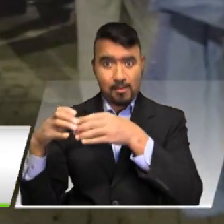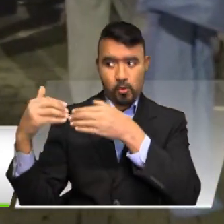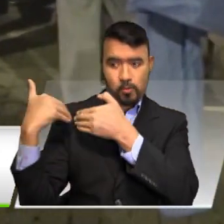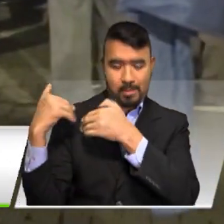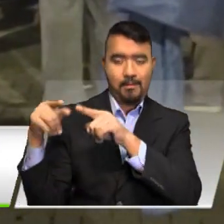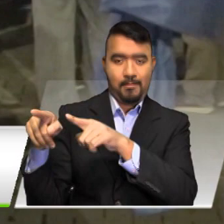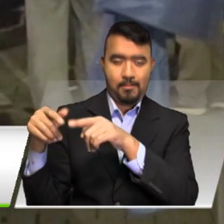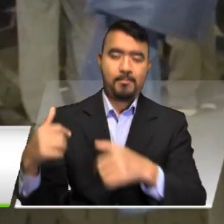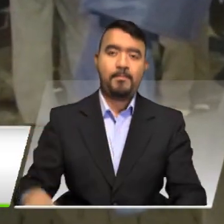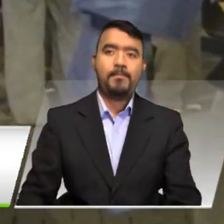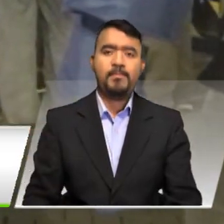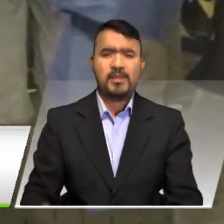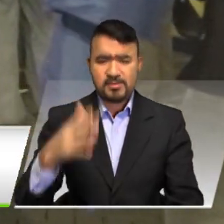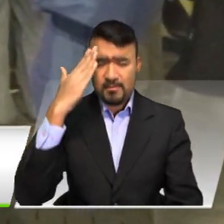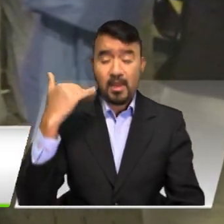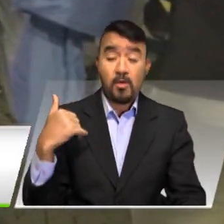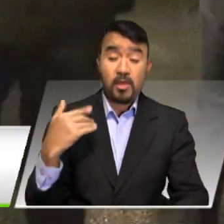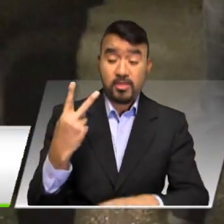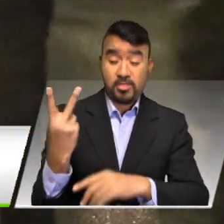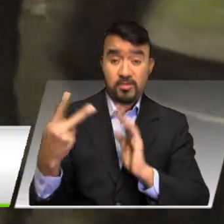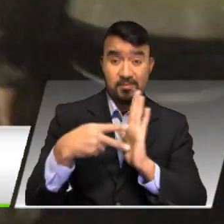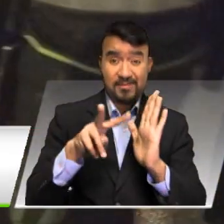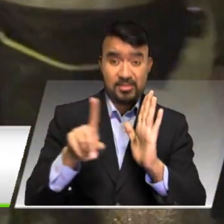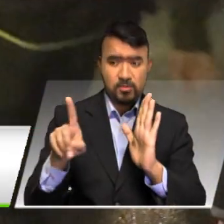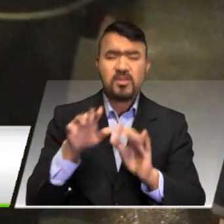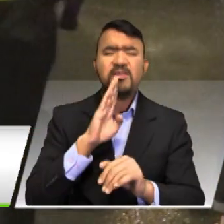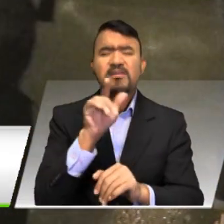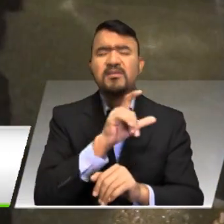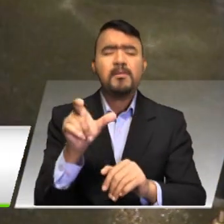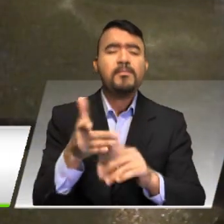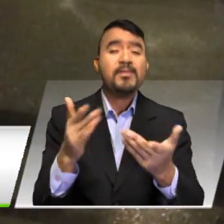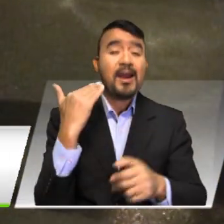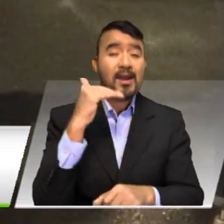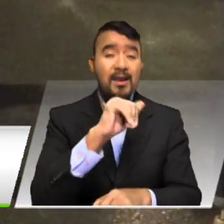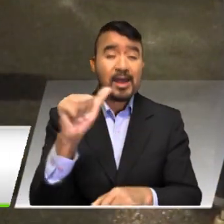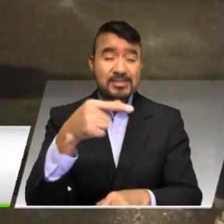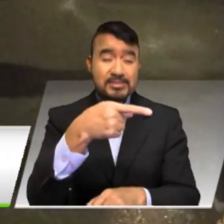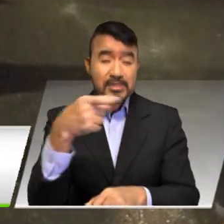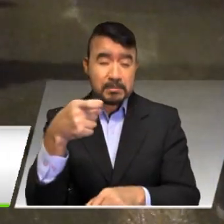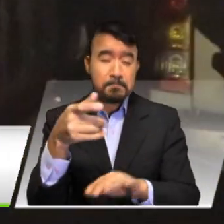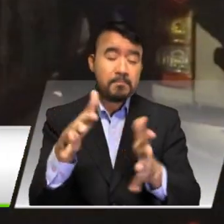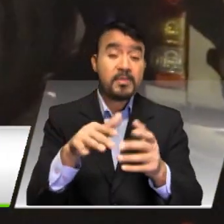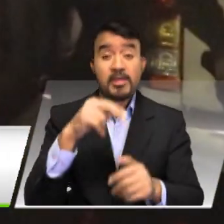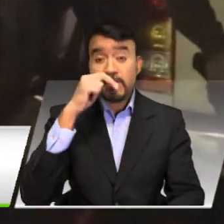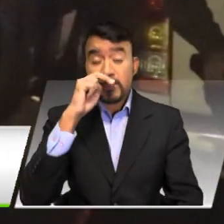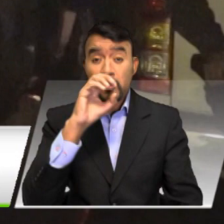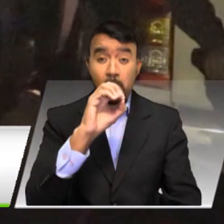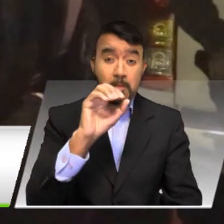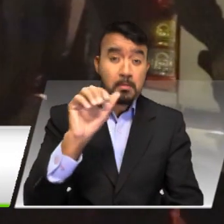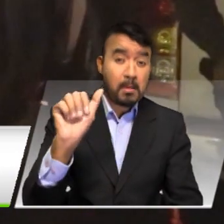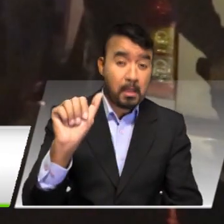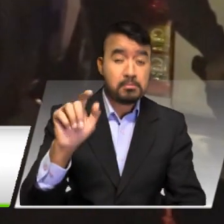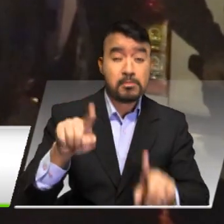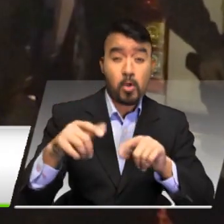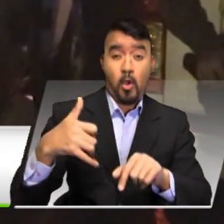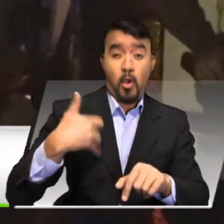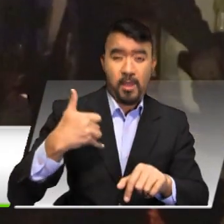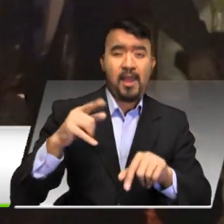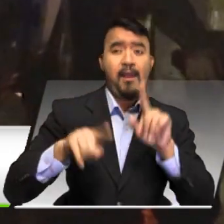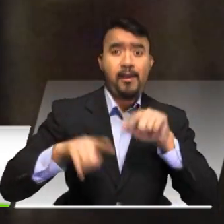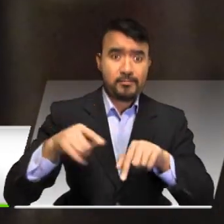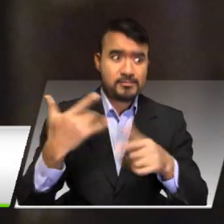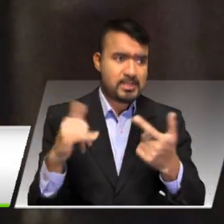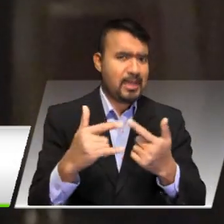que en lo que va corrido del año 2021 unas 100 niñas niños y adolescentes han sido sacados de los sitios de explotación